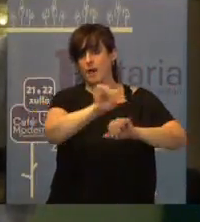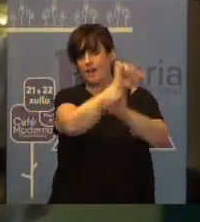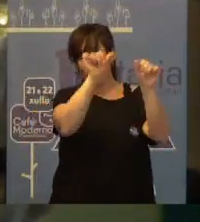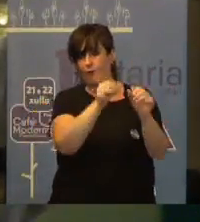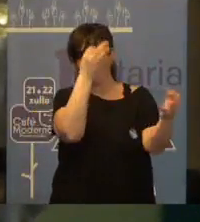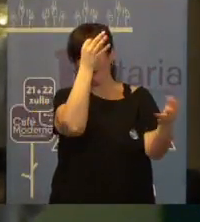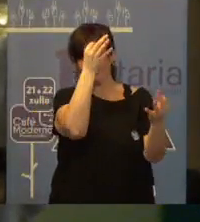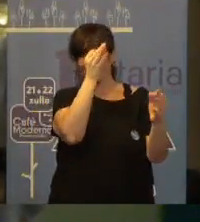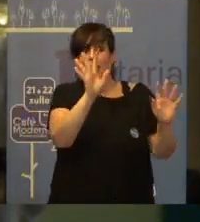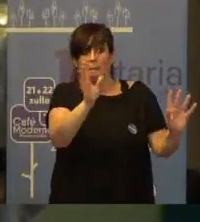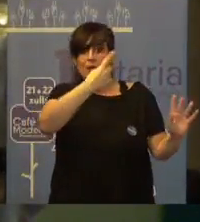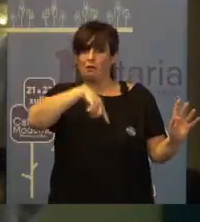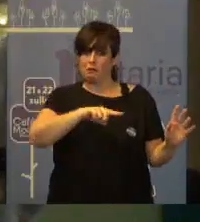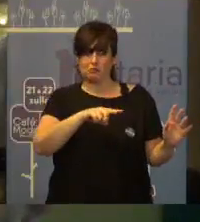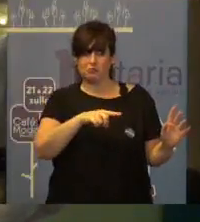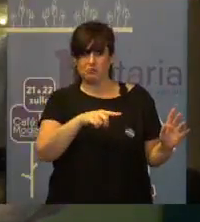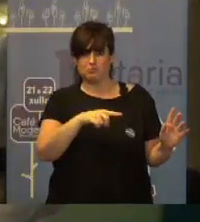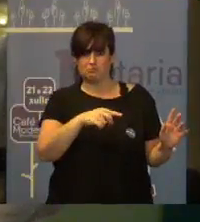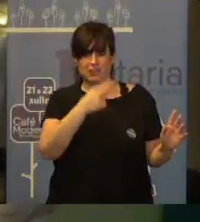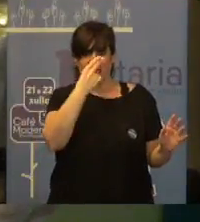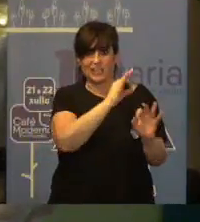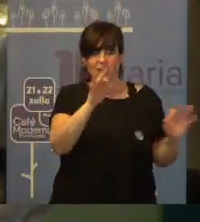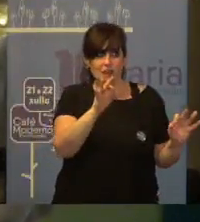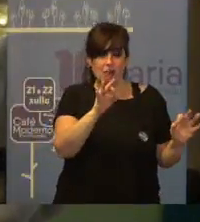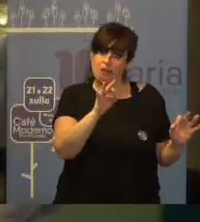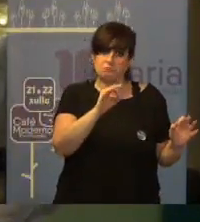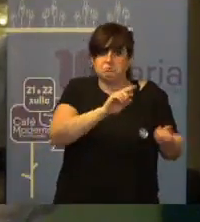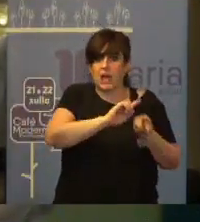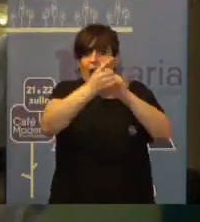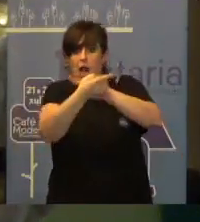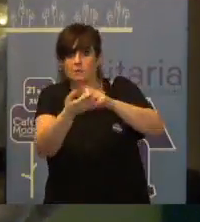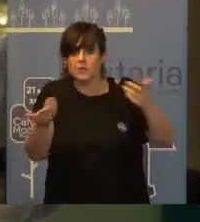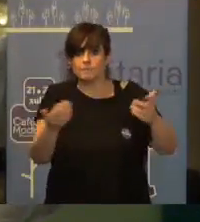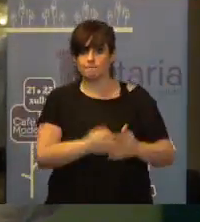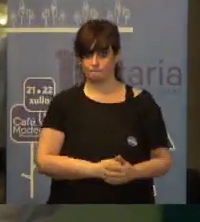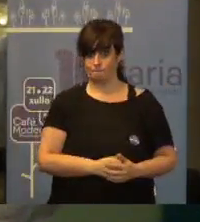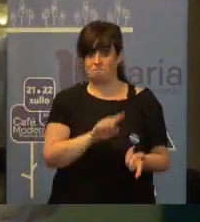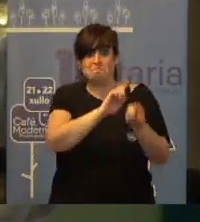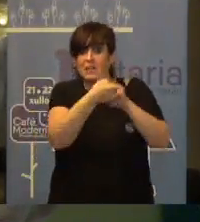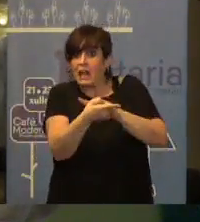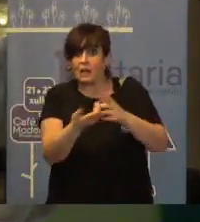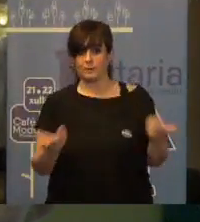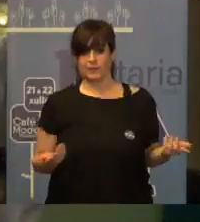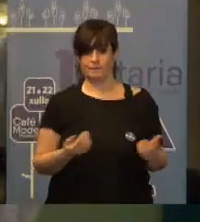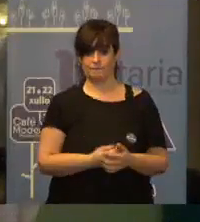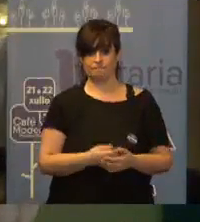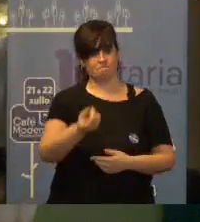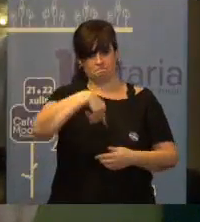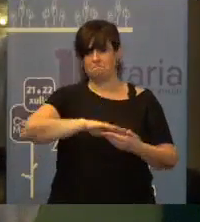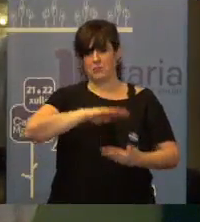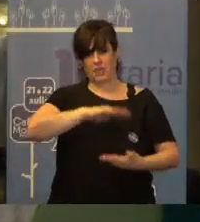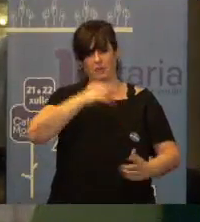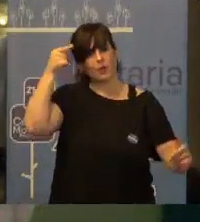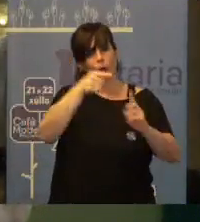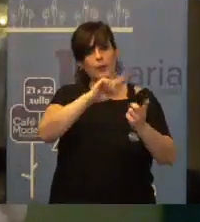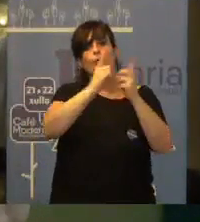lle interesa aparecer desa forma, movamos o tema, movamos o marco, cambiemos de tema. Temos que ter a capacidade de cambiar